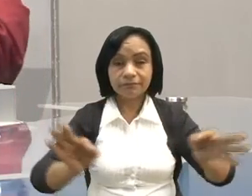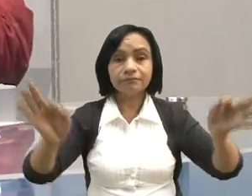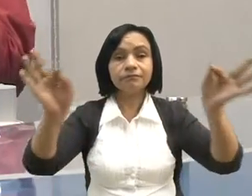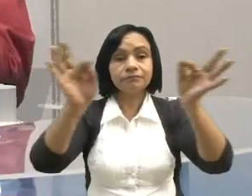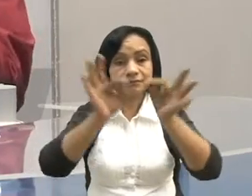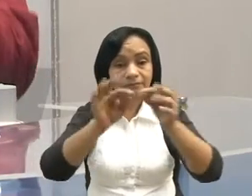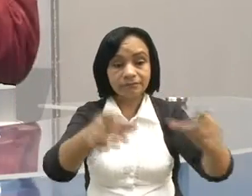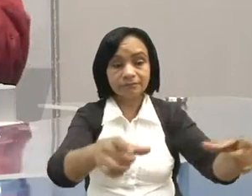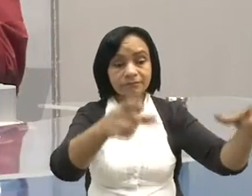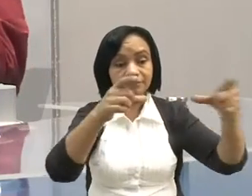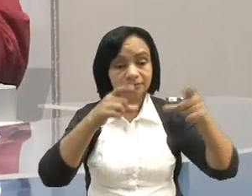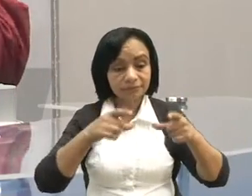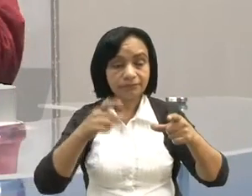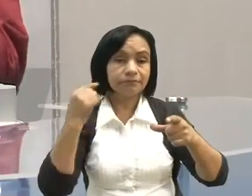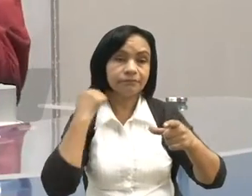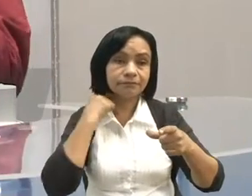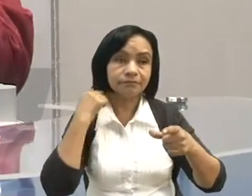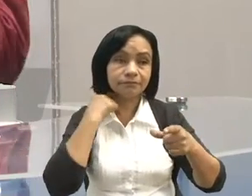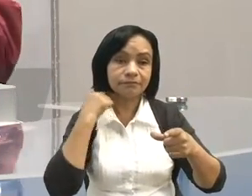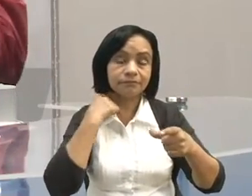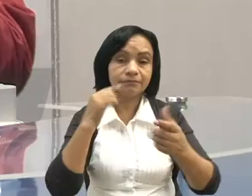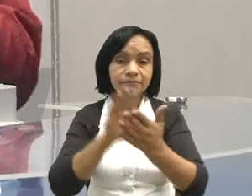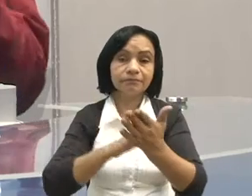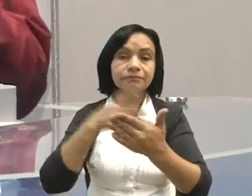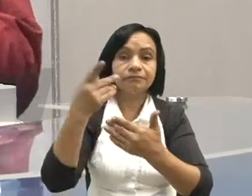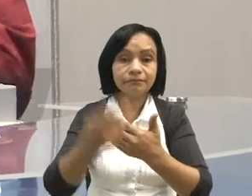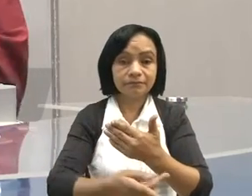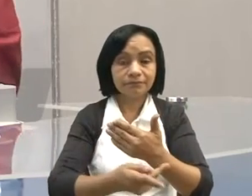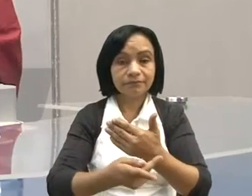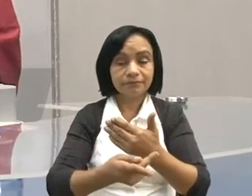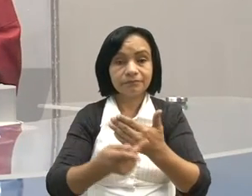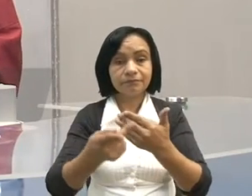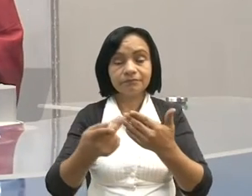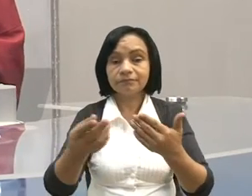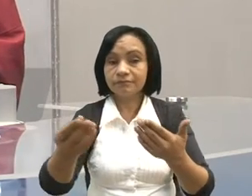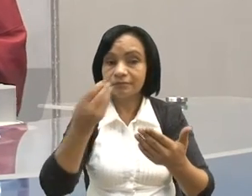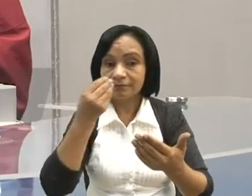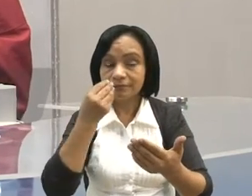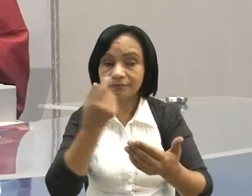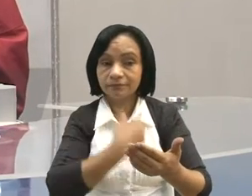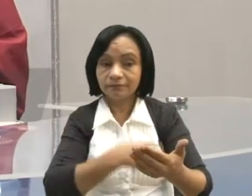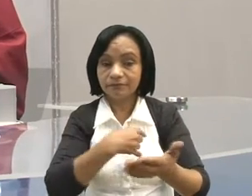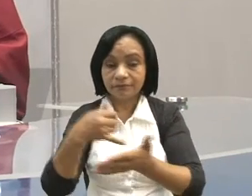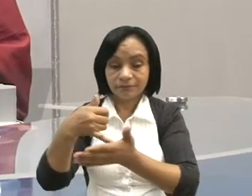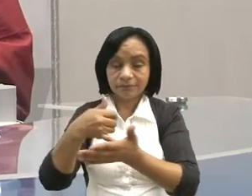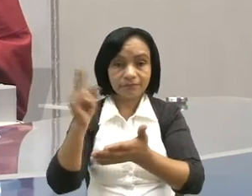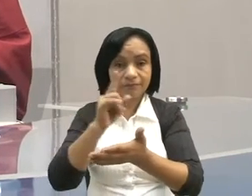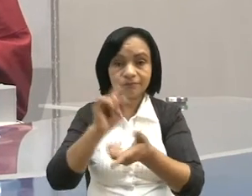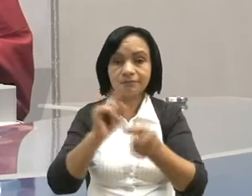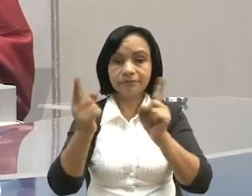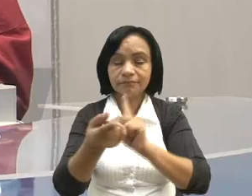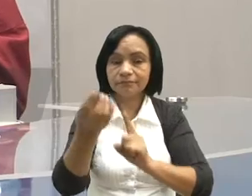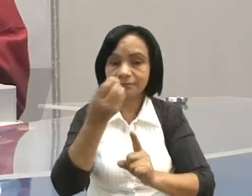Porque efectivamente siempre tenemos que hablar del programa, pues el programa que es programa integral de nutrición escolar. ¿Por qué? Porque tenemos que cambiar los